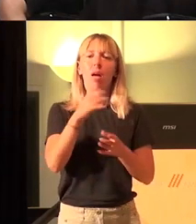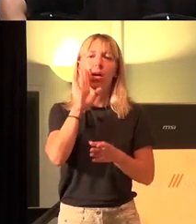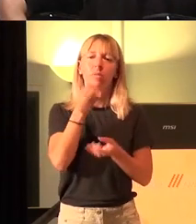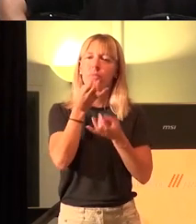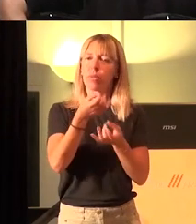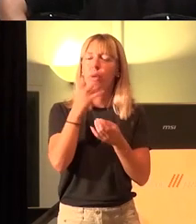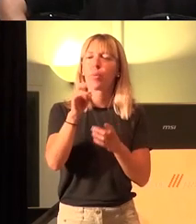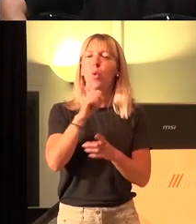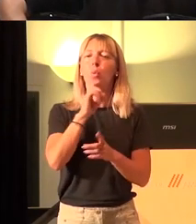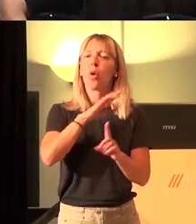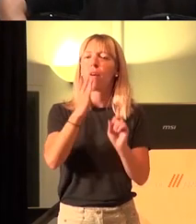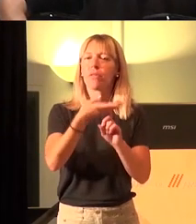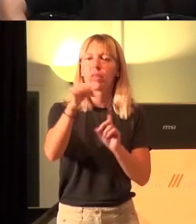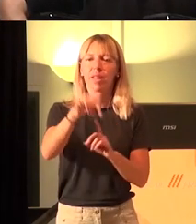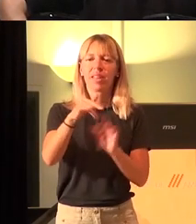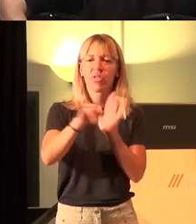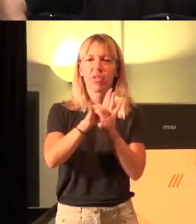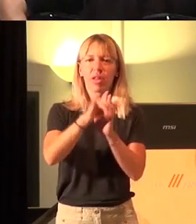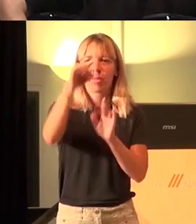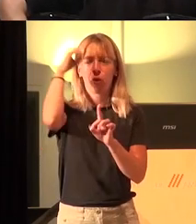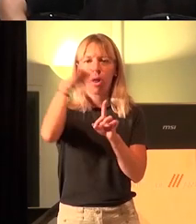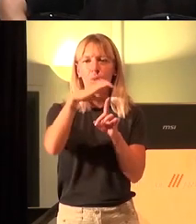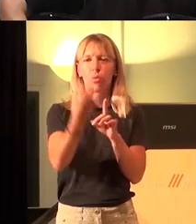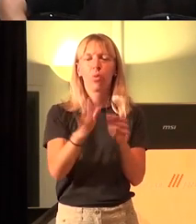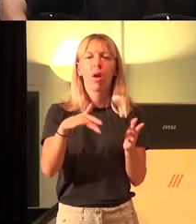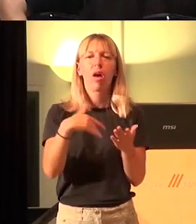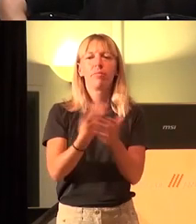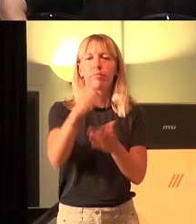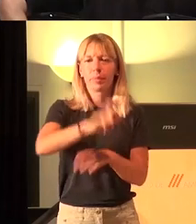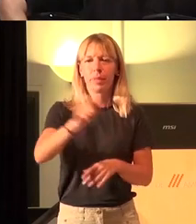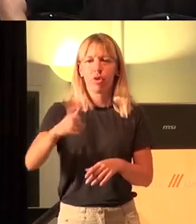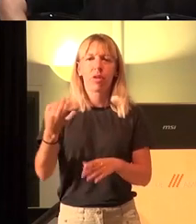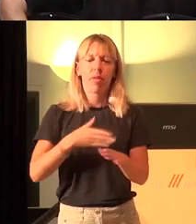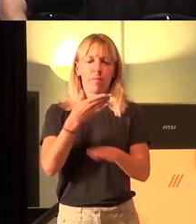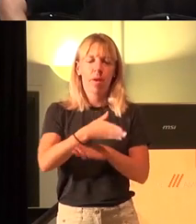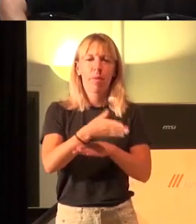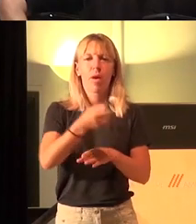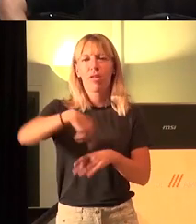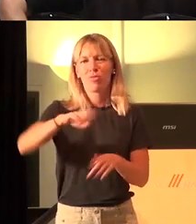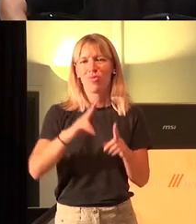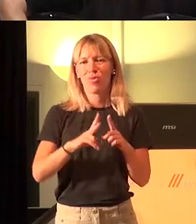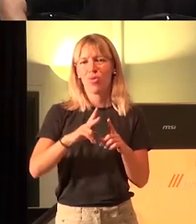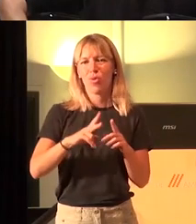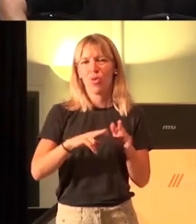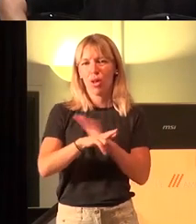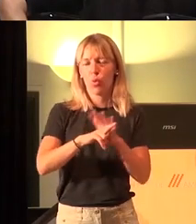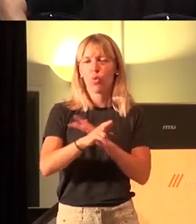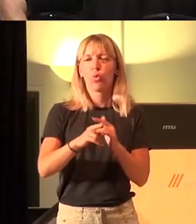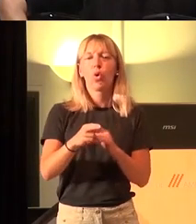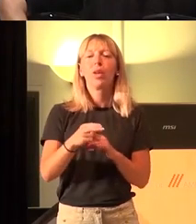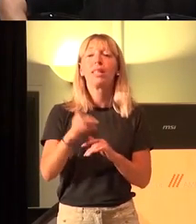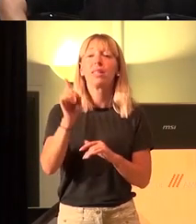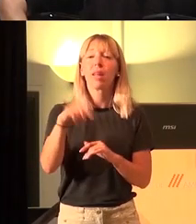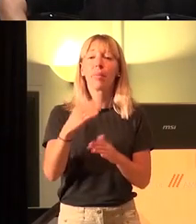¿no? Cómo incide ese acercamiento de la cultura a las personas que acuden a nuestro recurso. Y muy